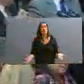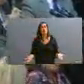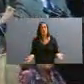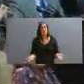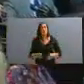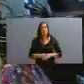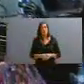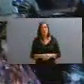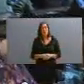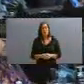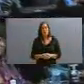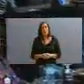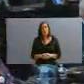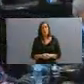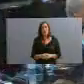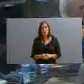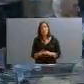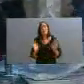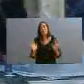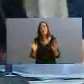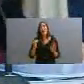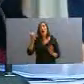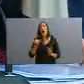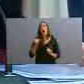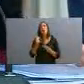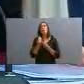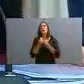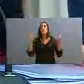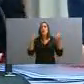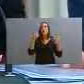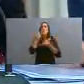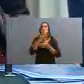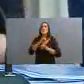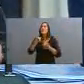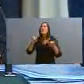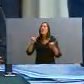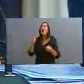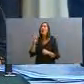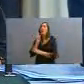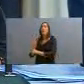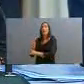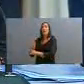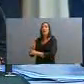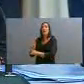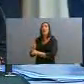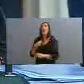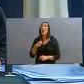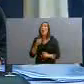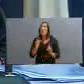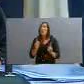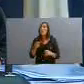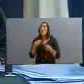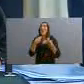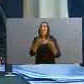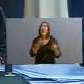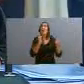es bastante injusto, más allá de la protección mediática con la que se cuente. Nos gustaría que la misma protección que le dan ayer